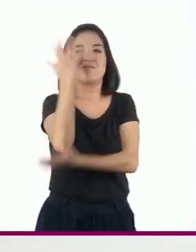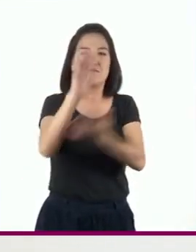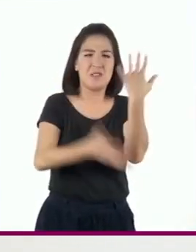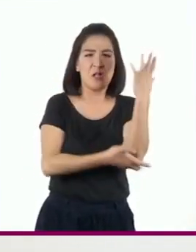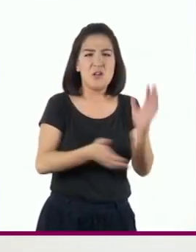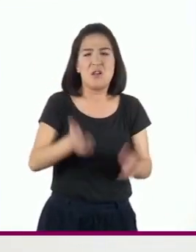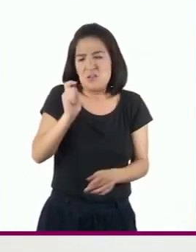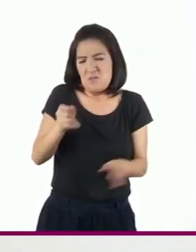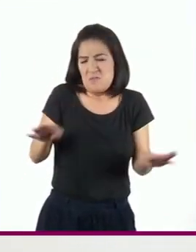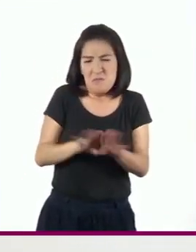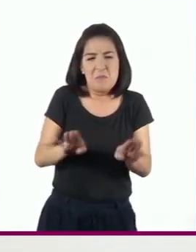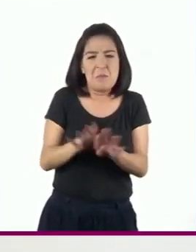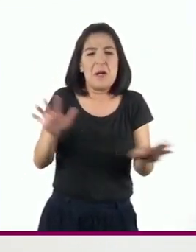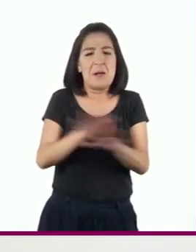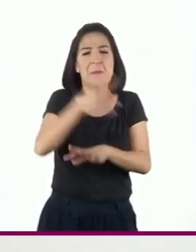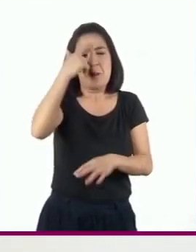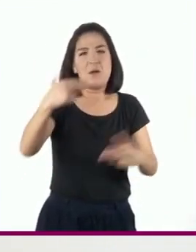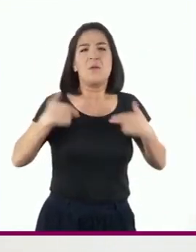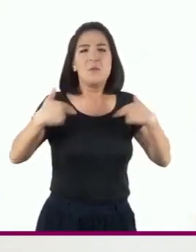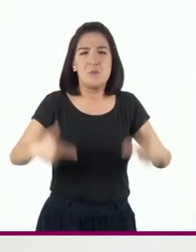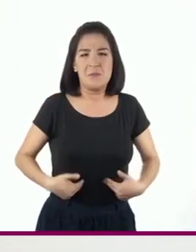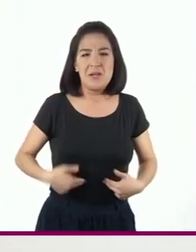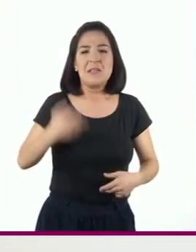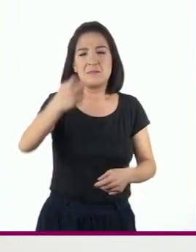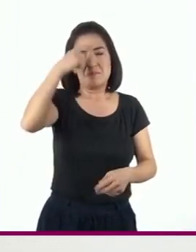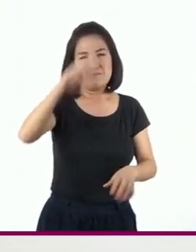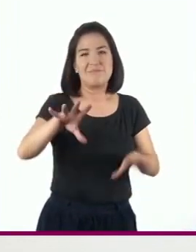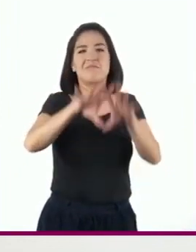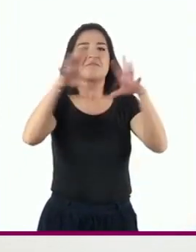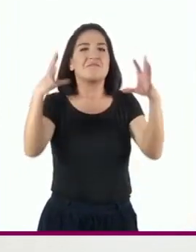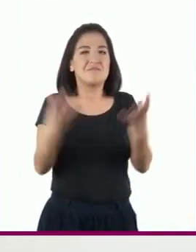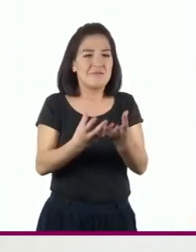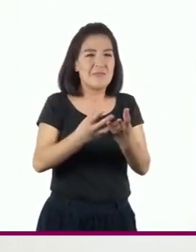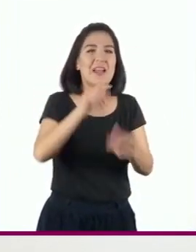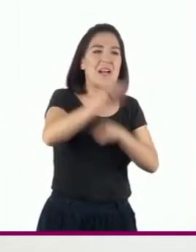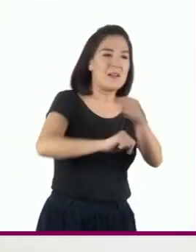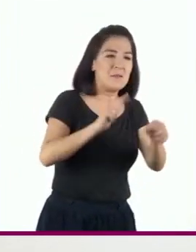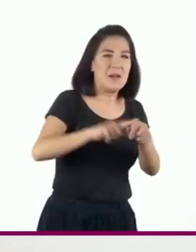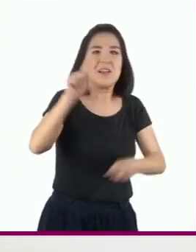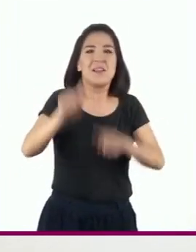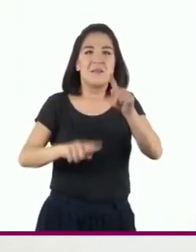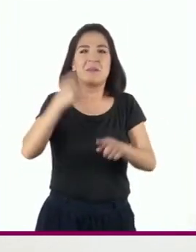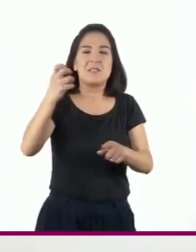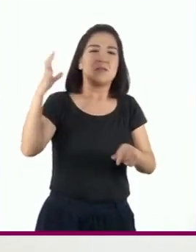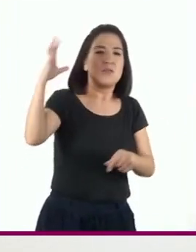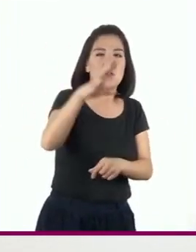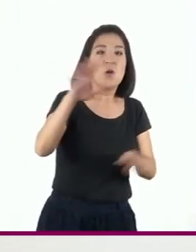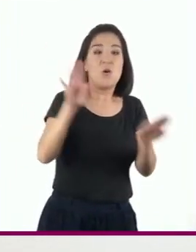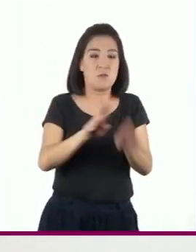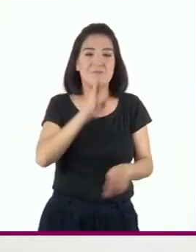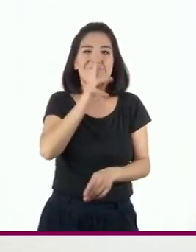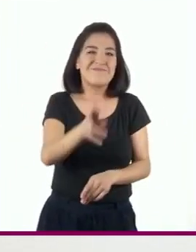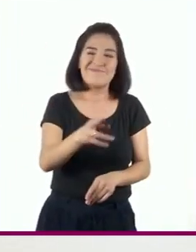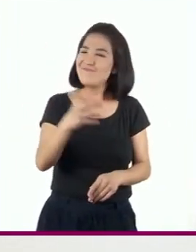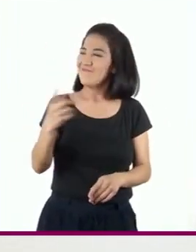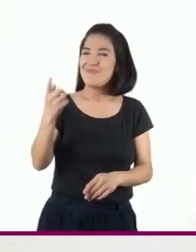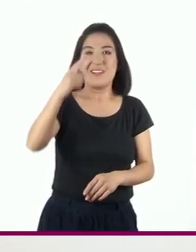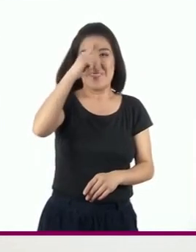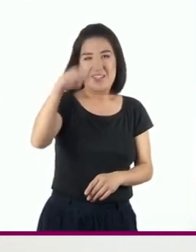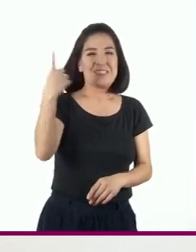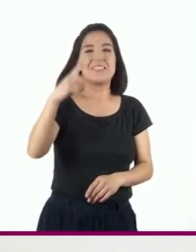que proporcionan alimento o cobijo. Cada vez hay más evidencia de que el calentamiento global ya